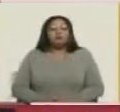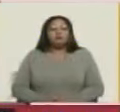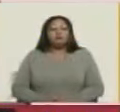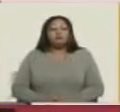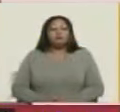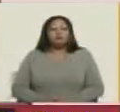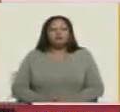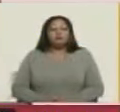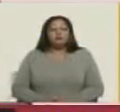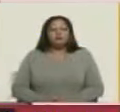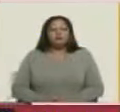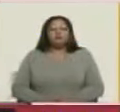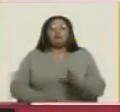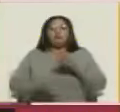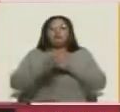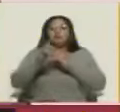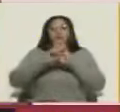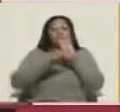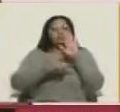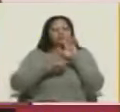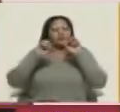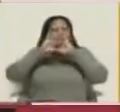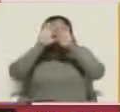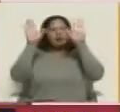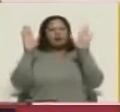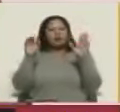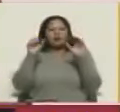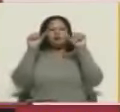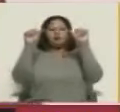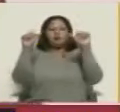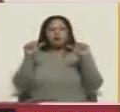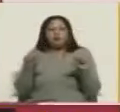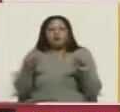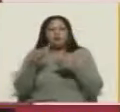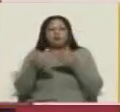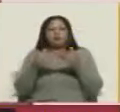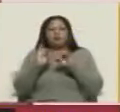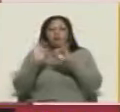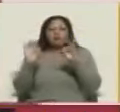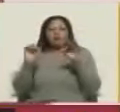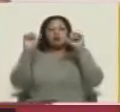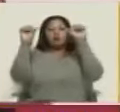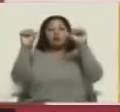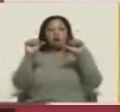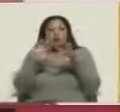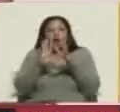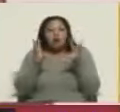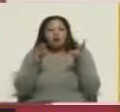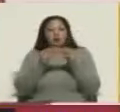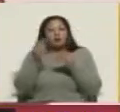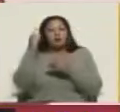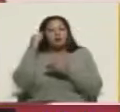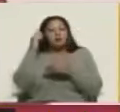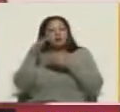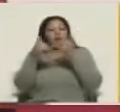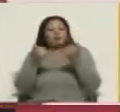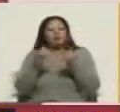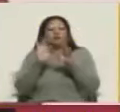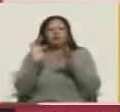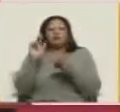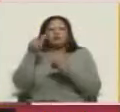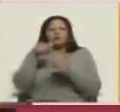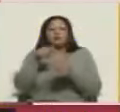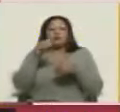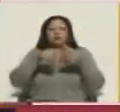Seguimos cumpliendo. Reglas de juego claras. Hay un cronograma. Es el mismo cronograma ajustado a las fechas y días de los otros